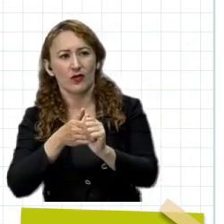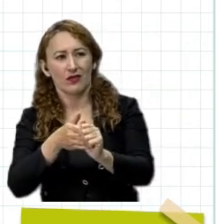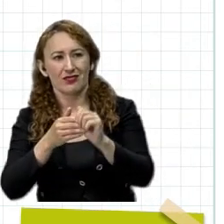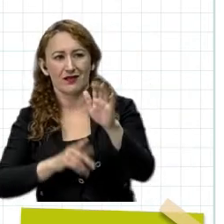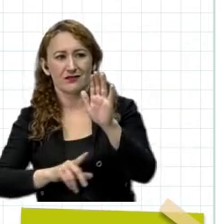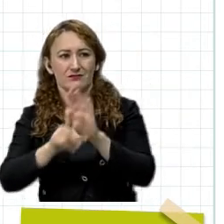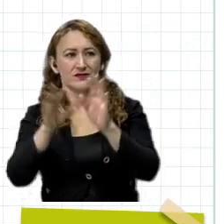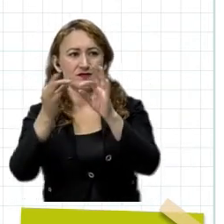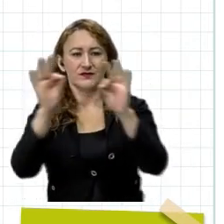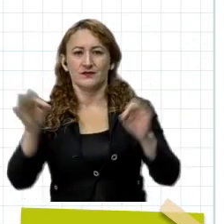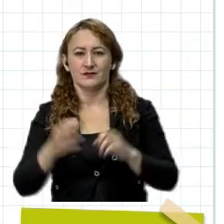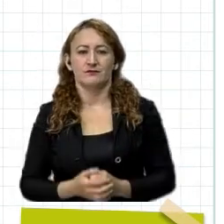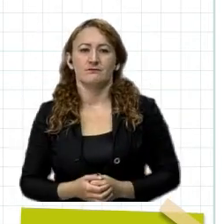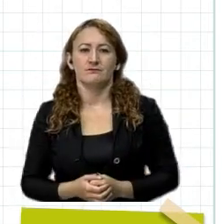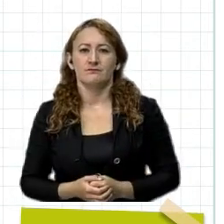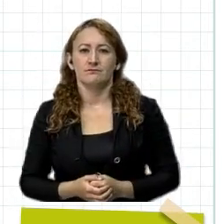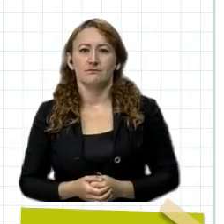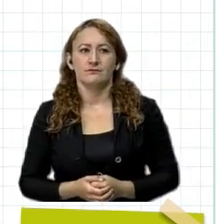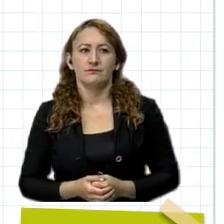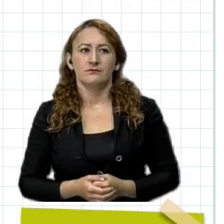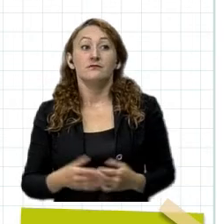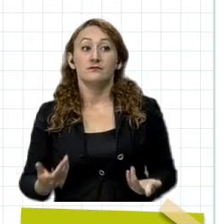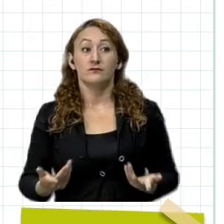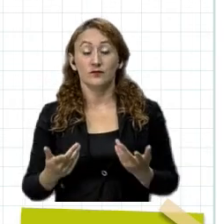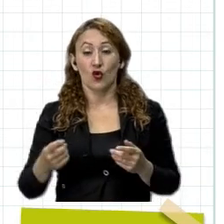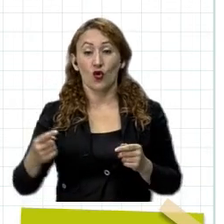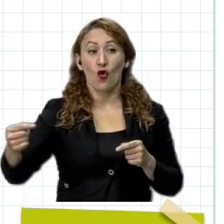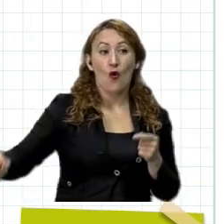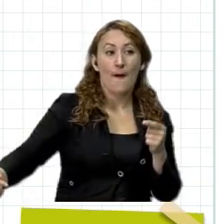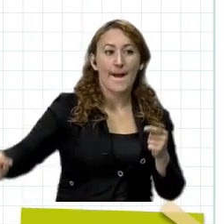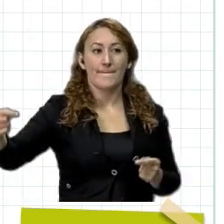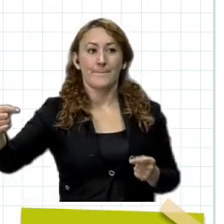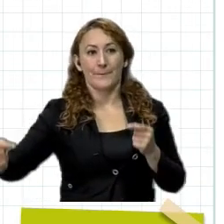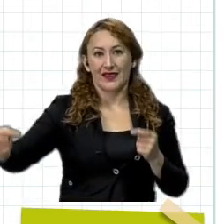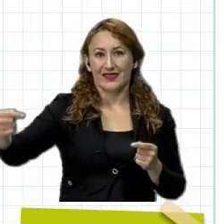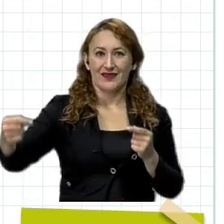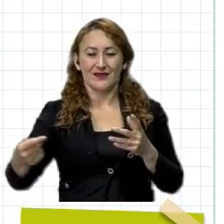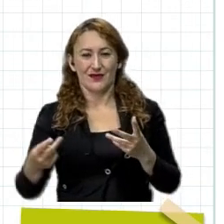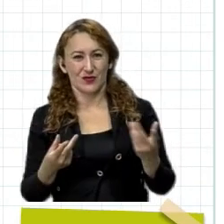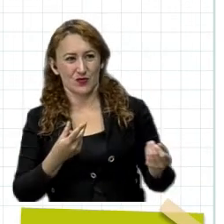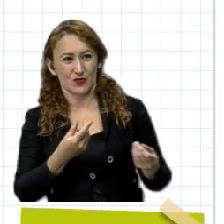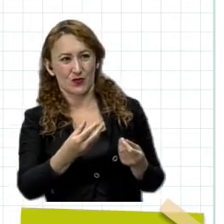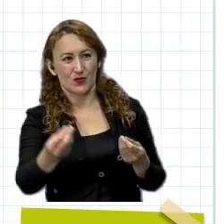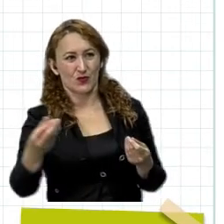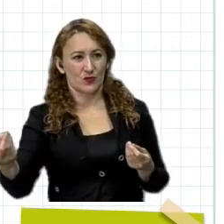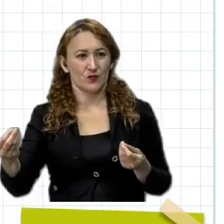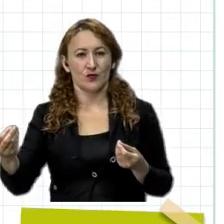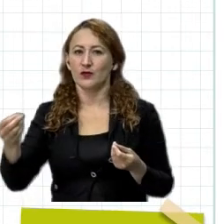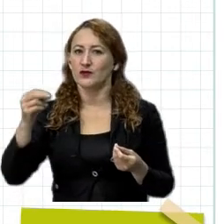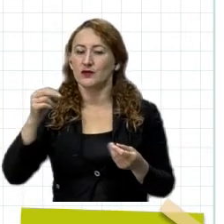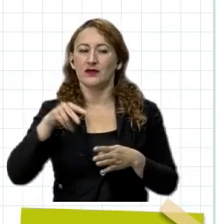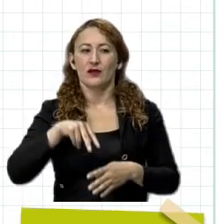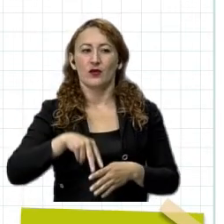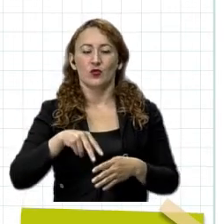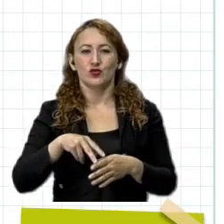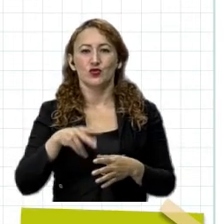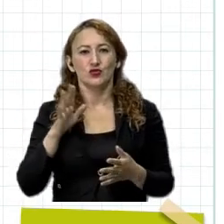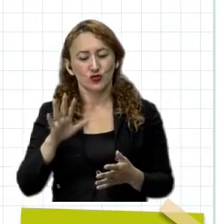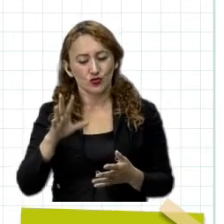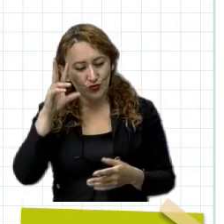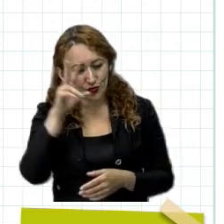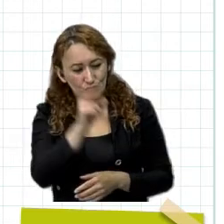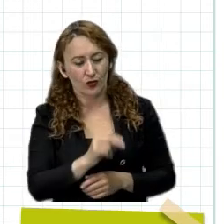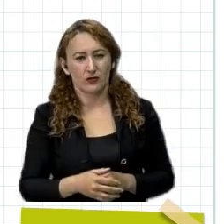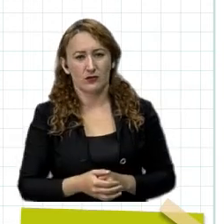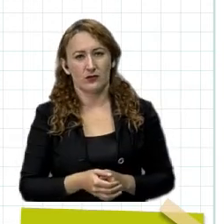Entonces, se trata de no poner a competir los grupos por recursos diferenciados como si no existieran casos que reúnen